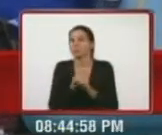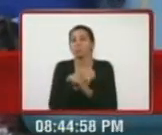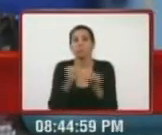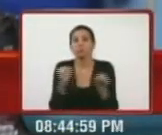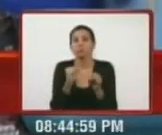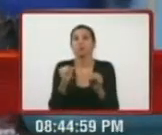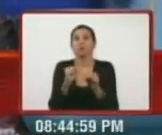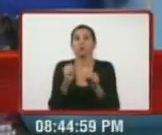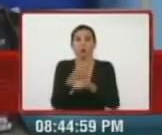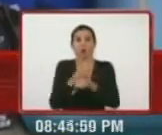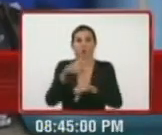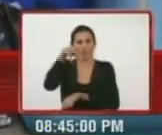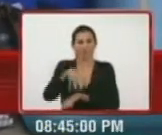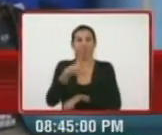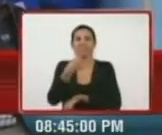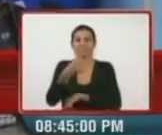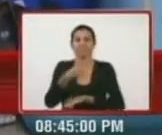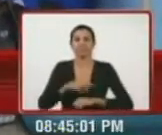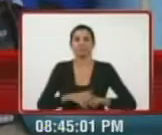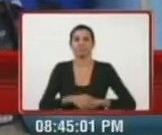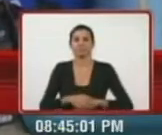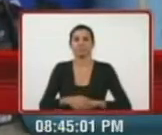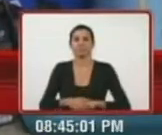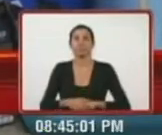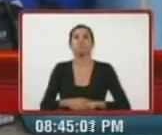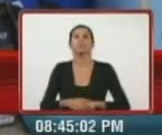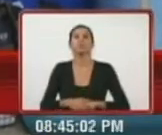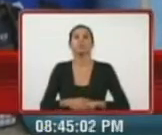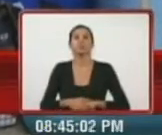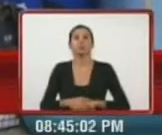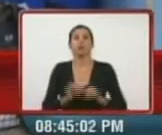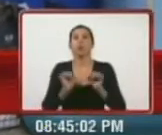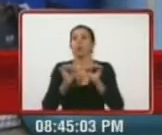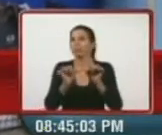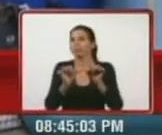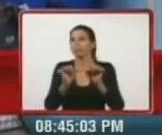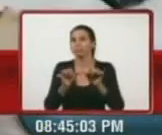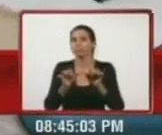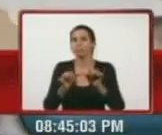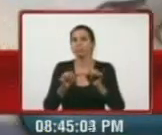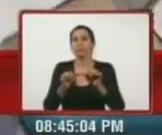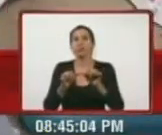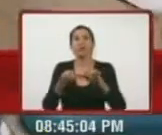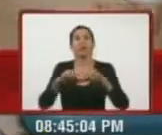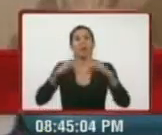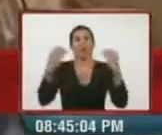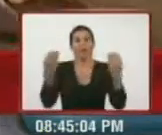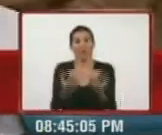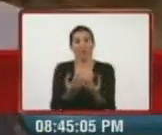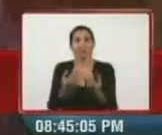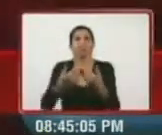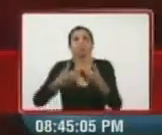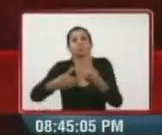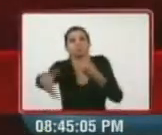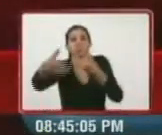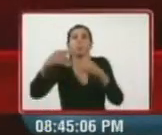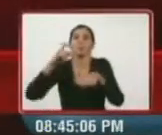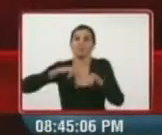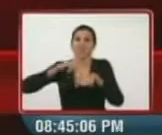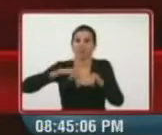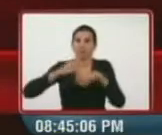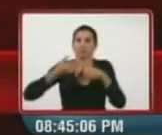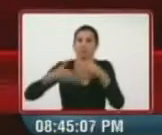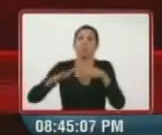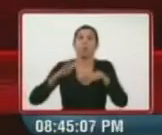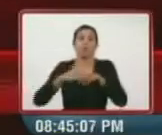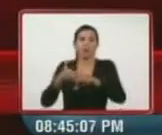hace poco, a través de su secretario de Educación, que se iba a extender el periodo escolar en esta jurisdicción específicamente debido